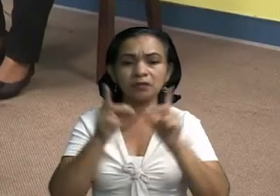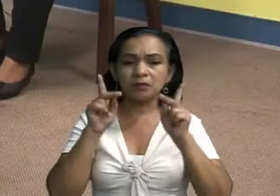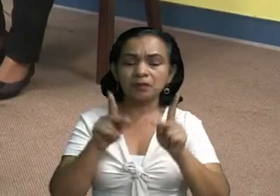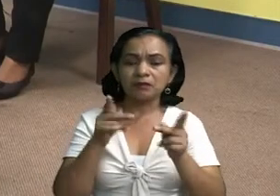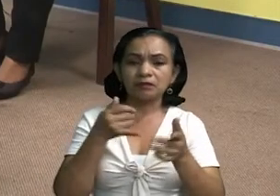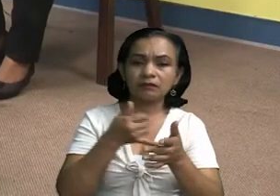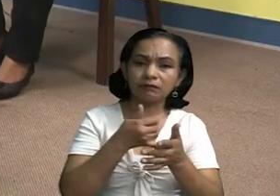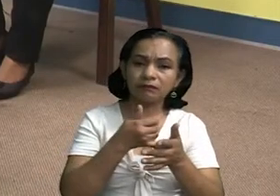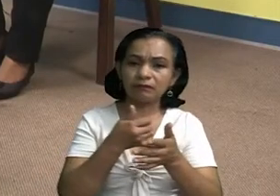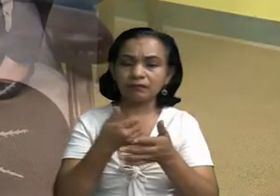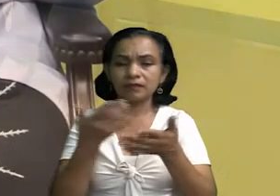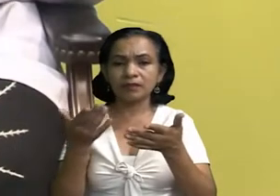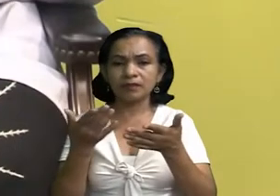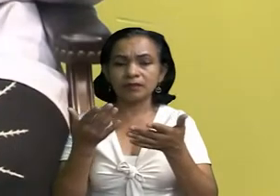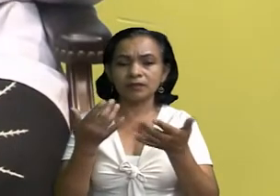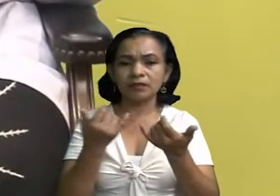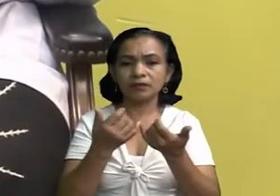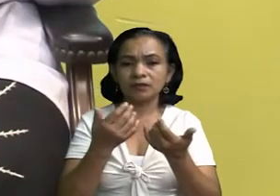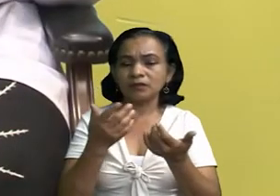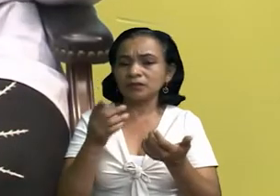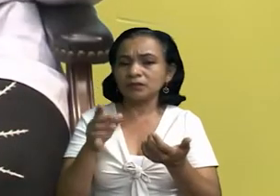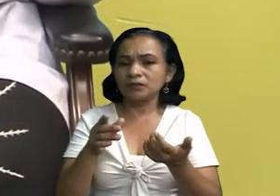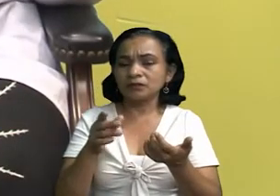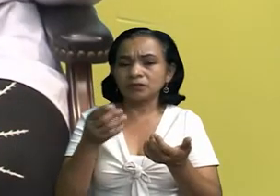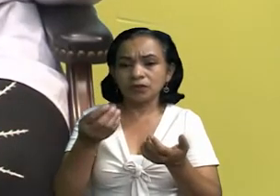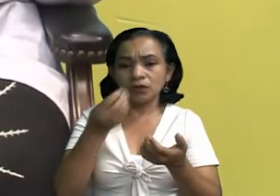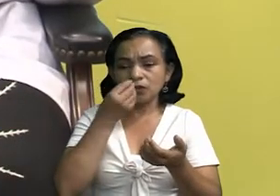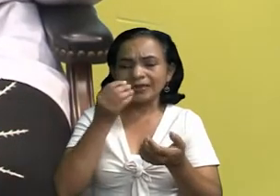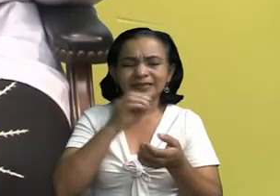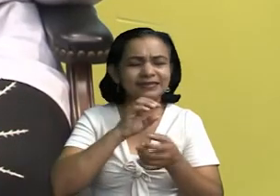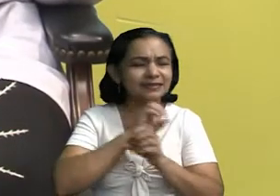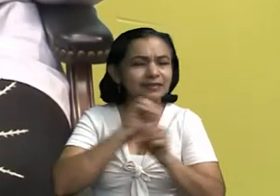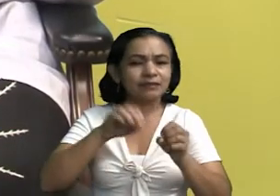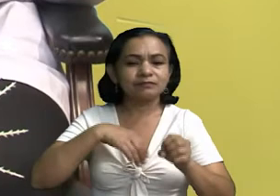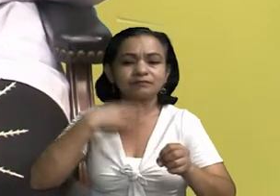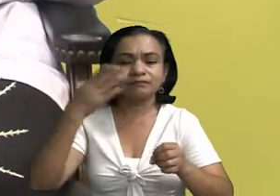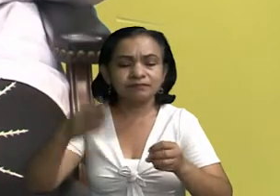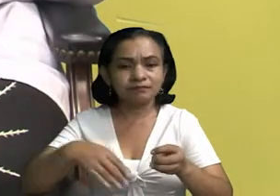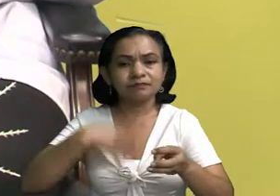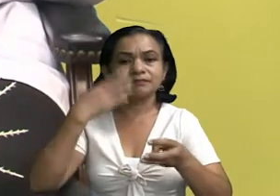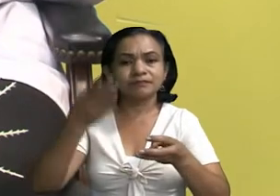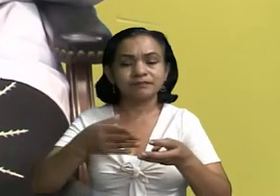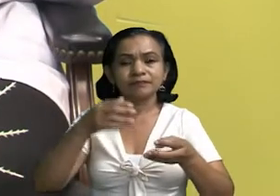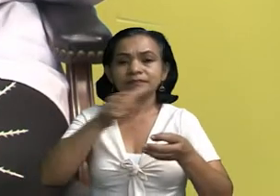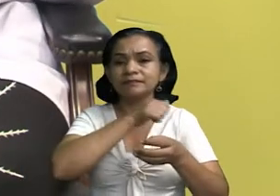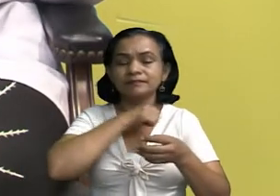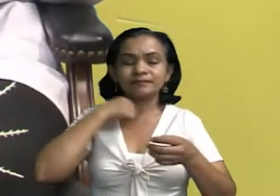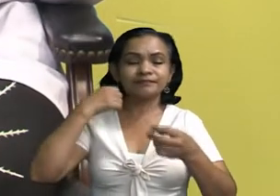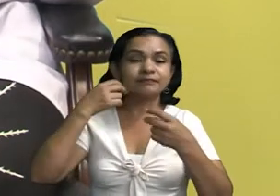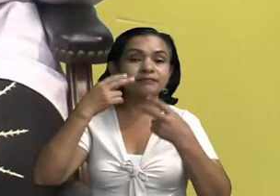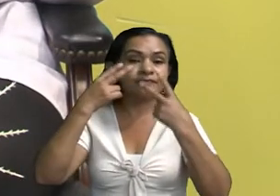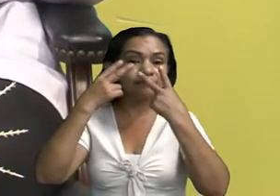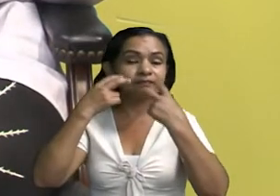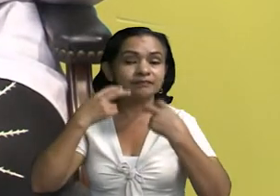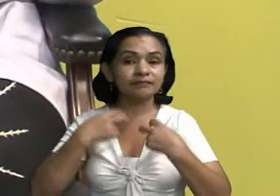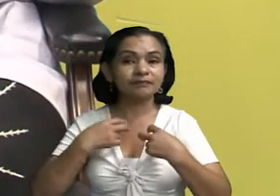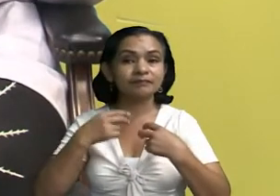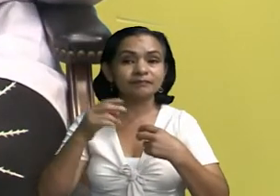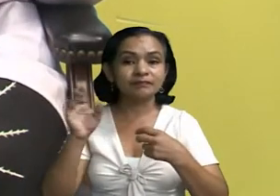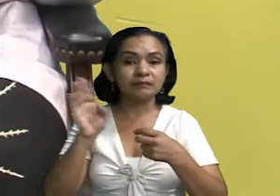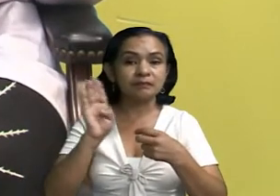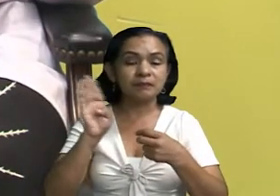paciente y anorexia que no toleran comer absolutamente nada. Y al examinar la garganta hay exudados,